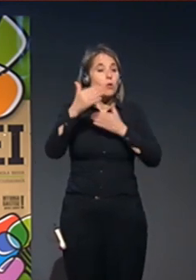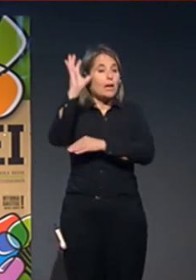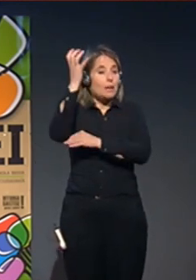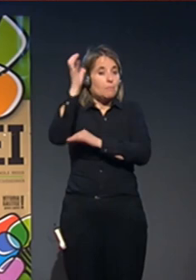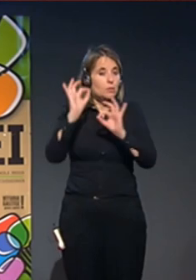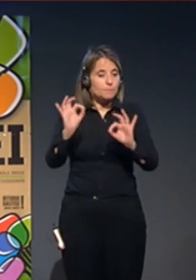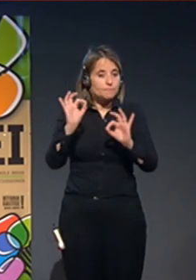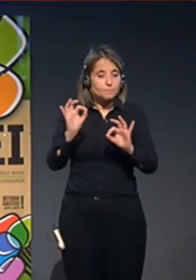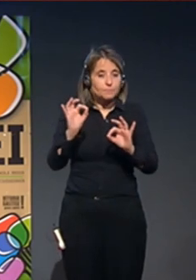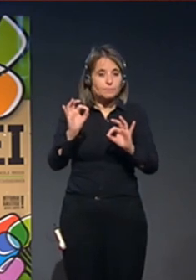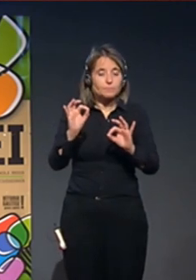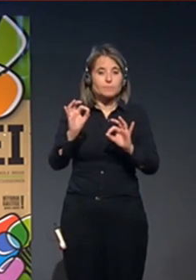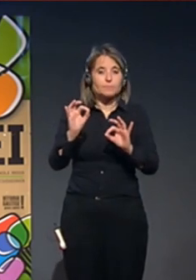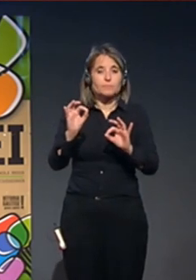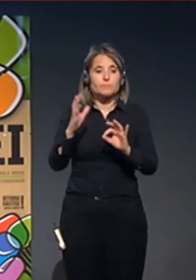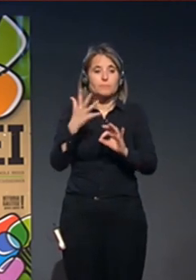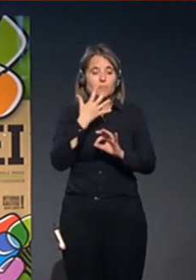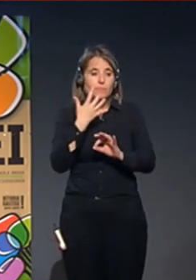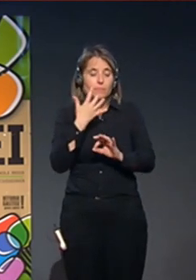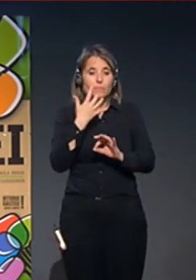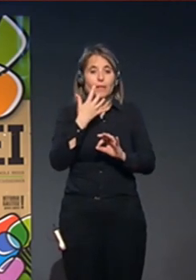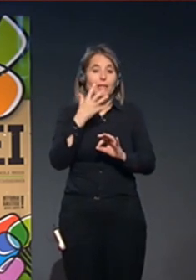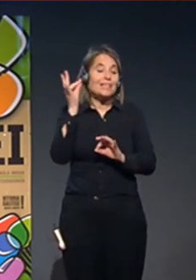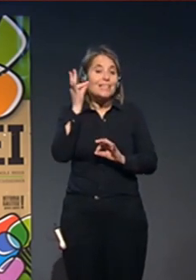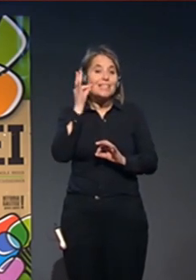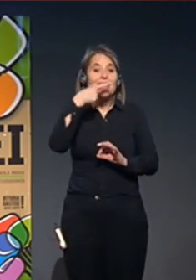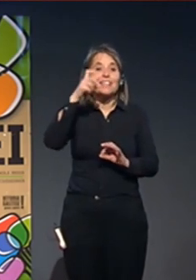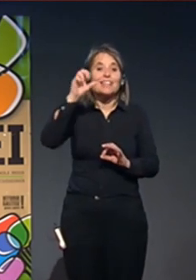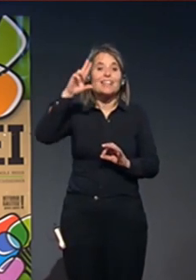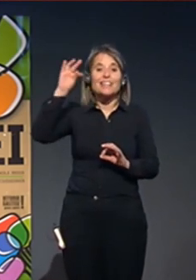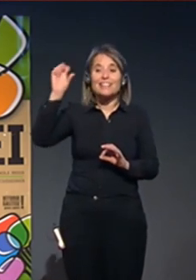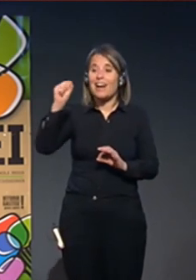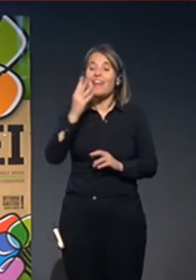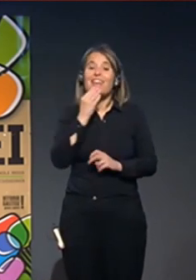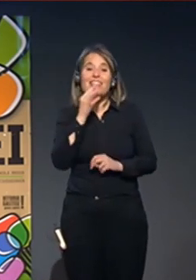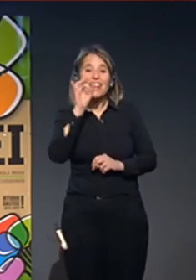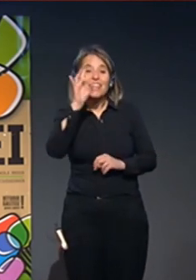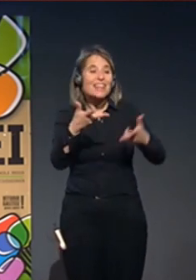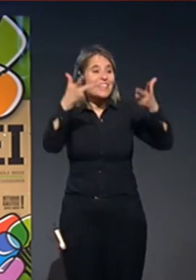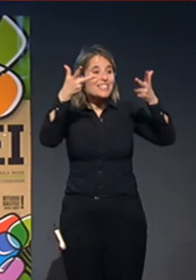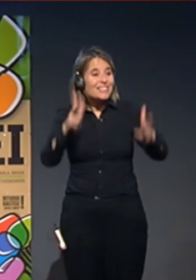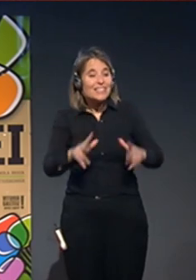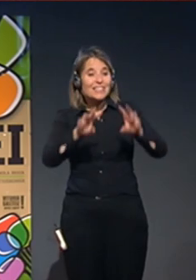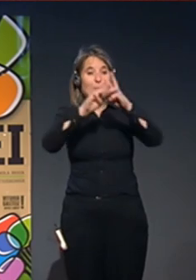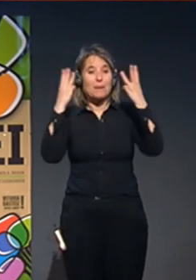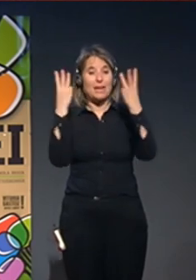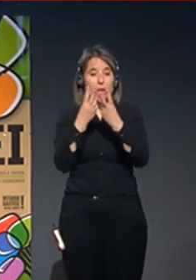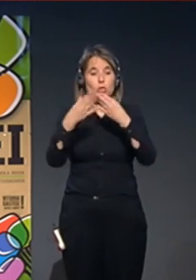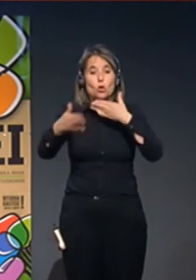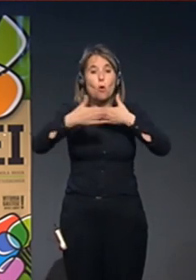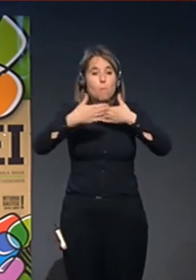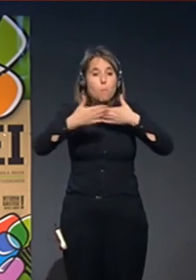climático niñas como greta zambar una niña con 15 años se sienta en el parlamento en la